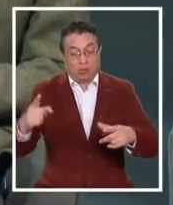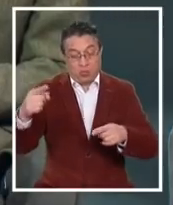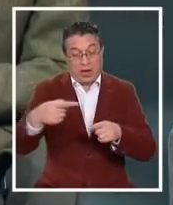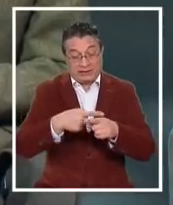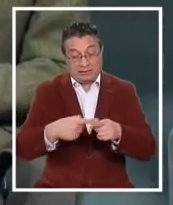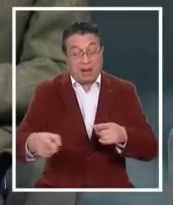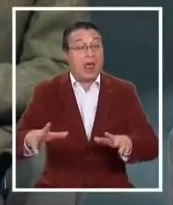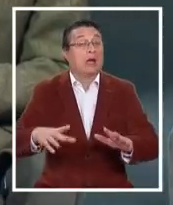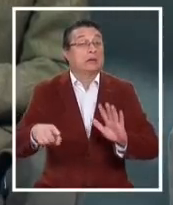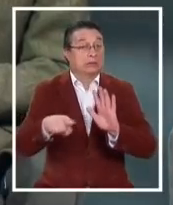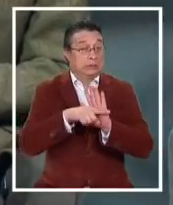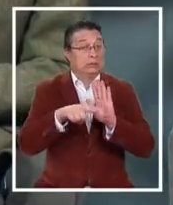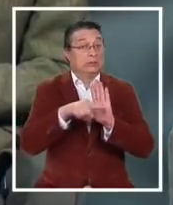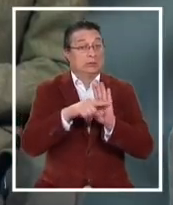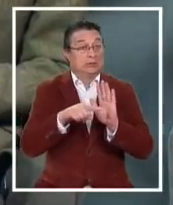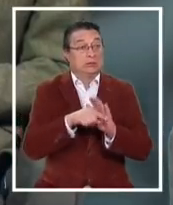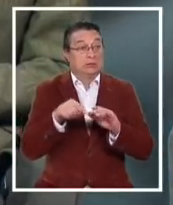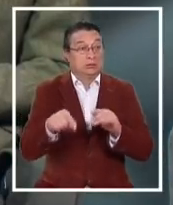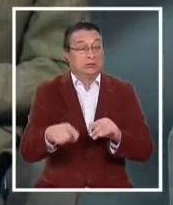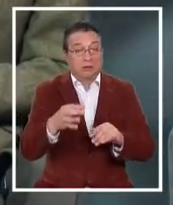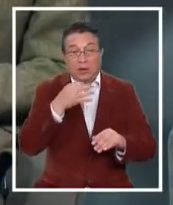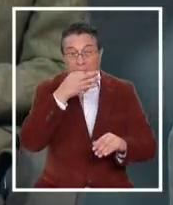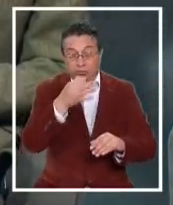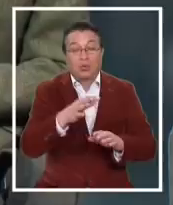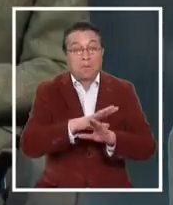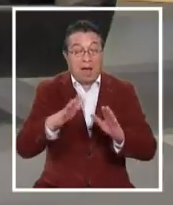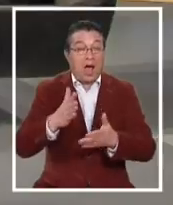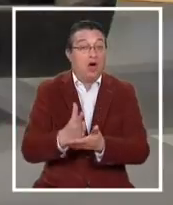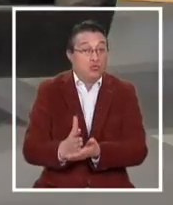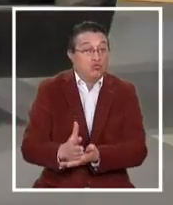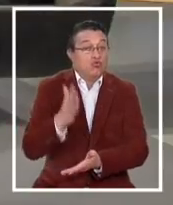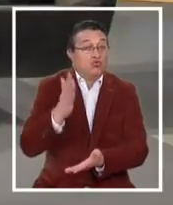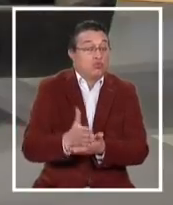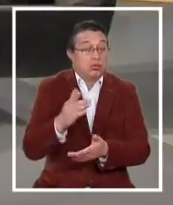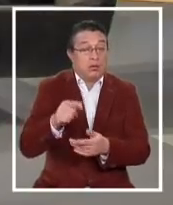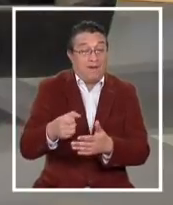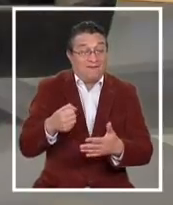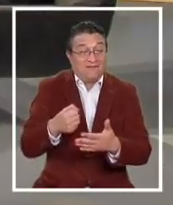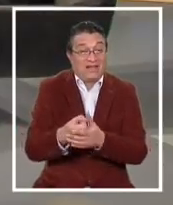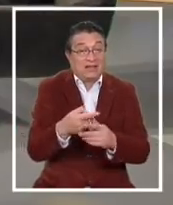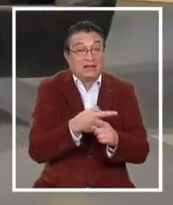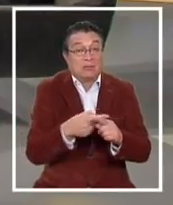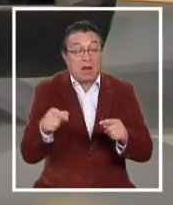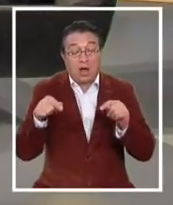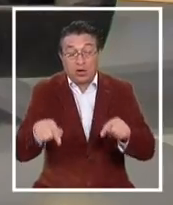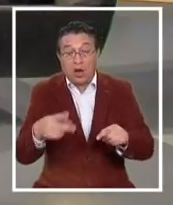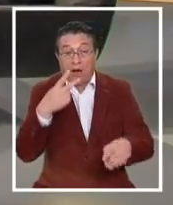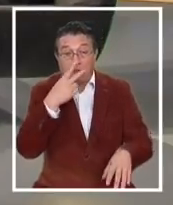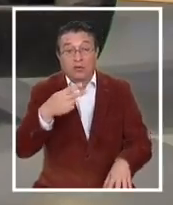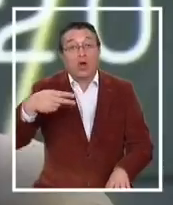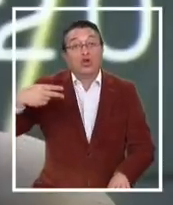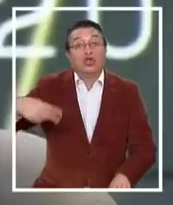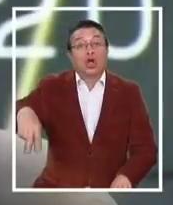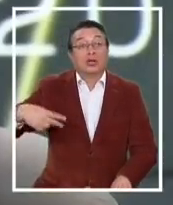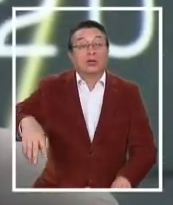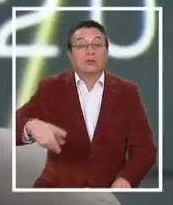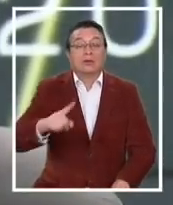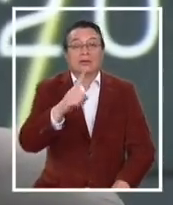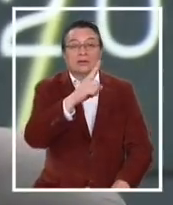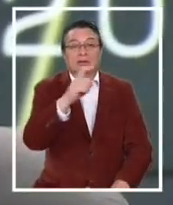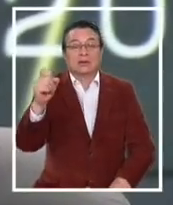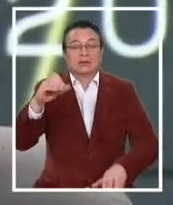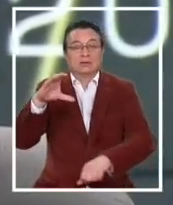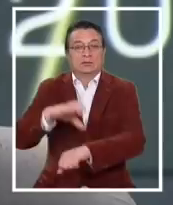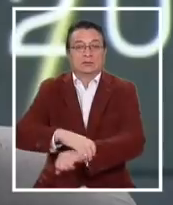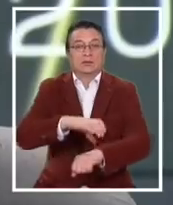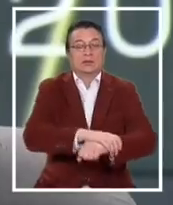semana oscura, que hay un anuncio de medidas más drásticas, durante el fin de semana, hoy día lo dimos en las noticias, 100